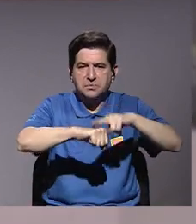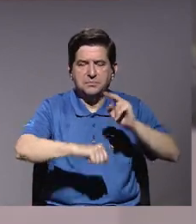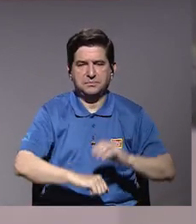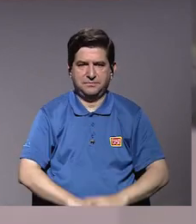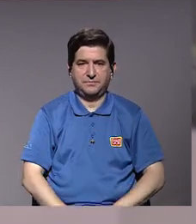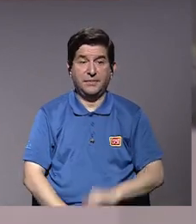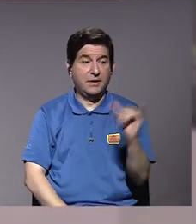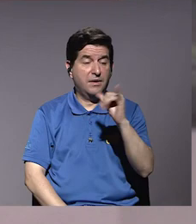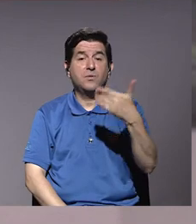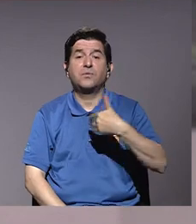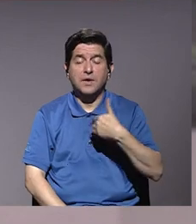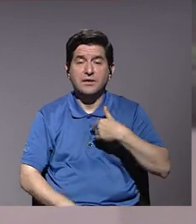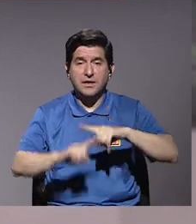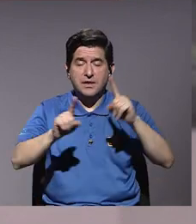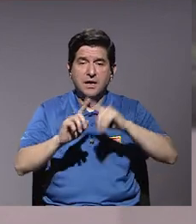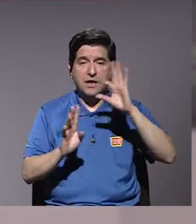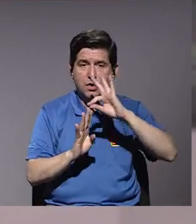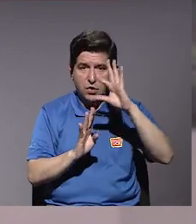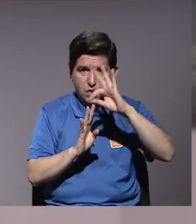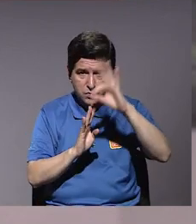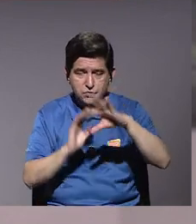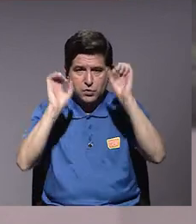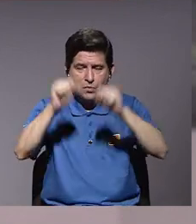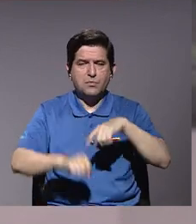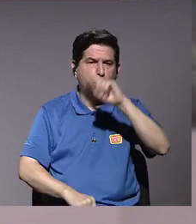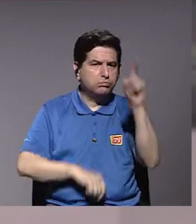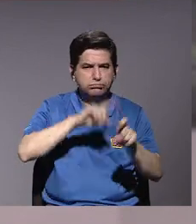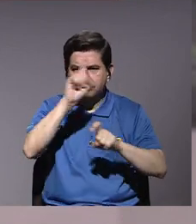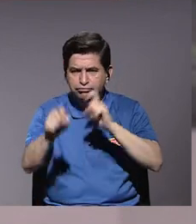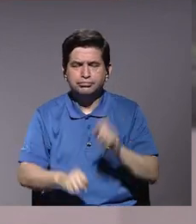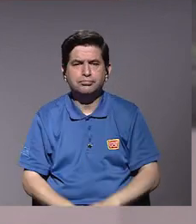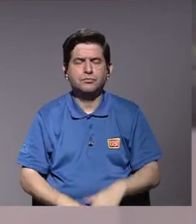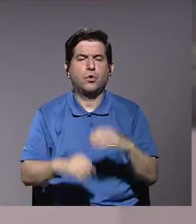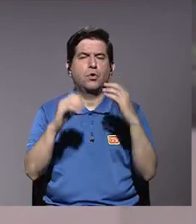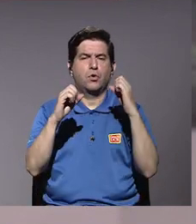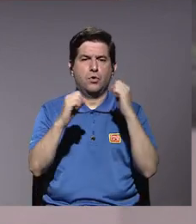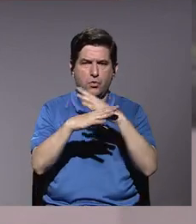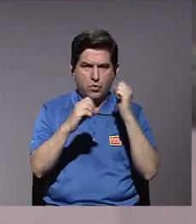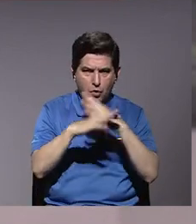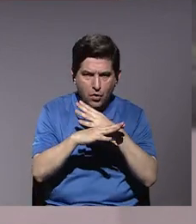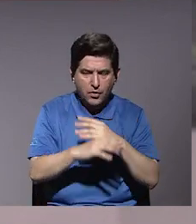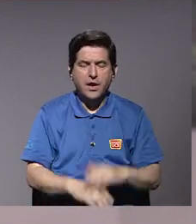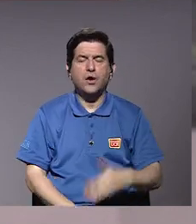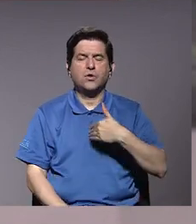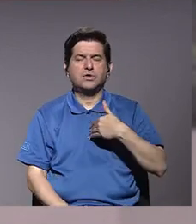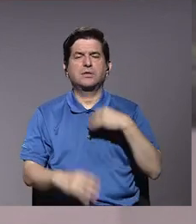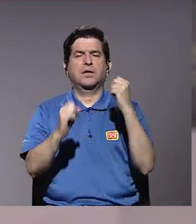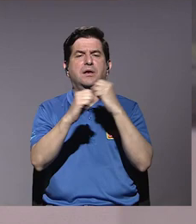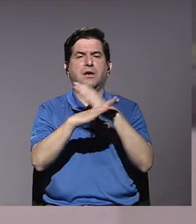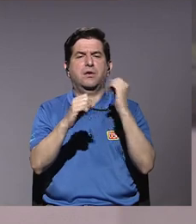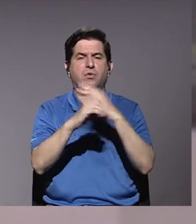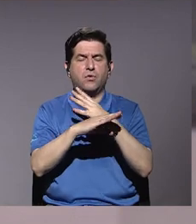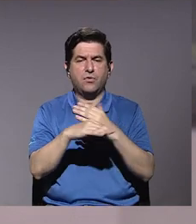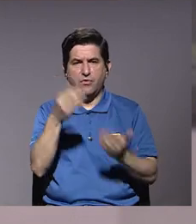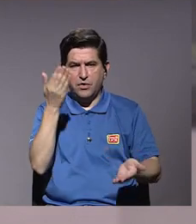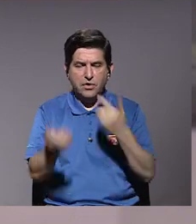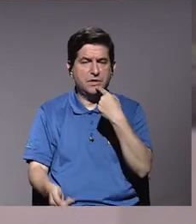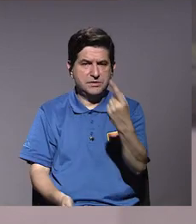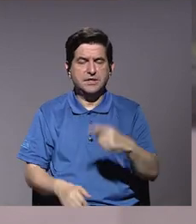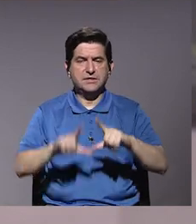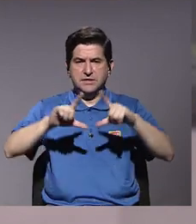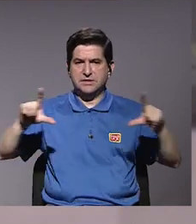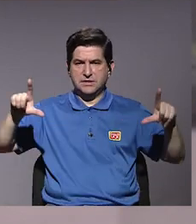la tarde en su generalidad. Uh-huh. También tenemos varias opciones para que nos puedan consultar, como es el correo electrónico. Uh-huh. Tenemos un correo